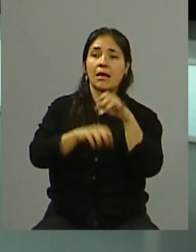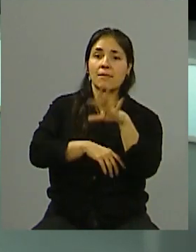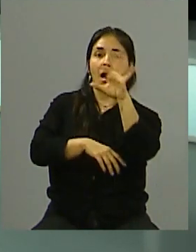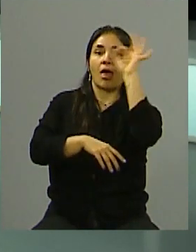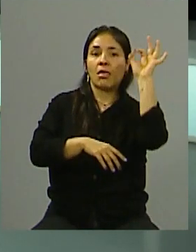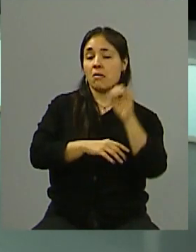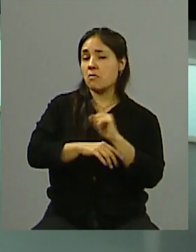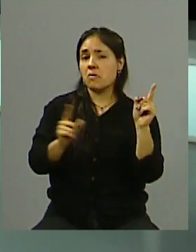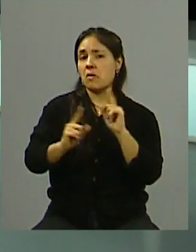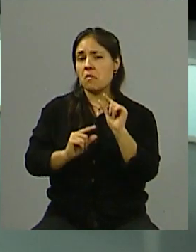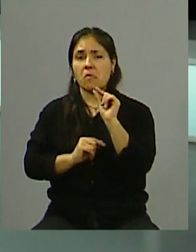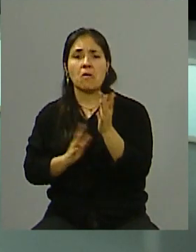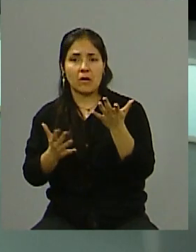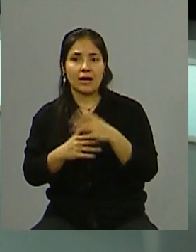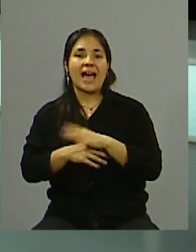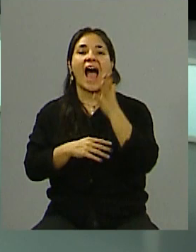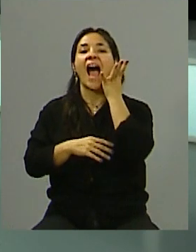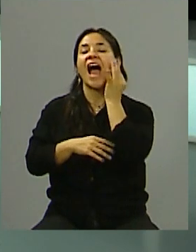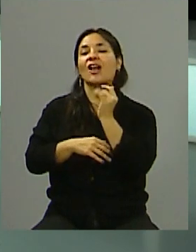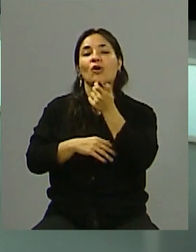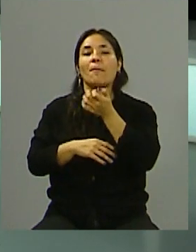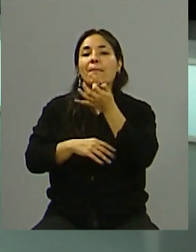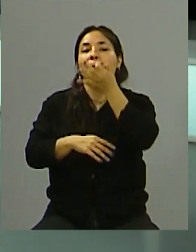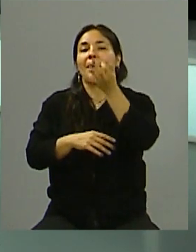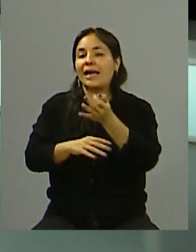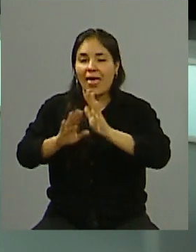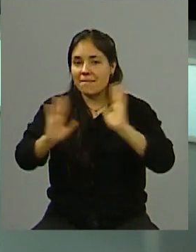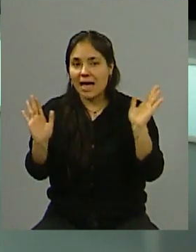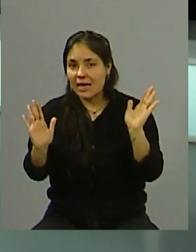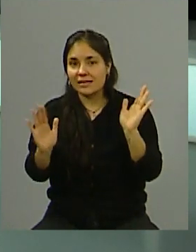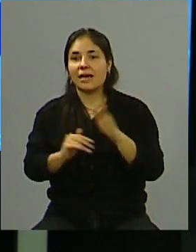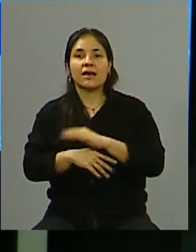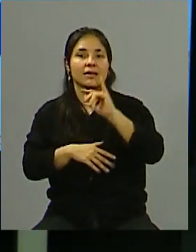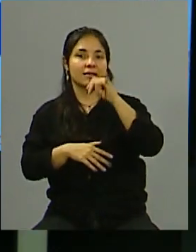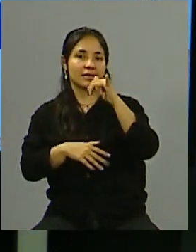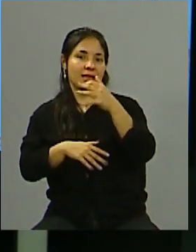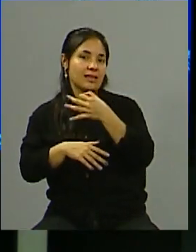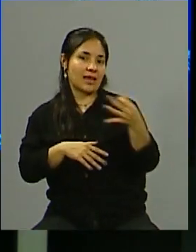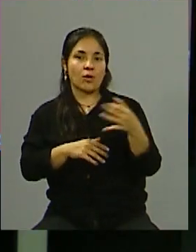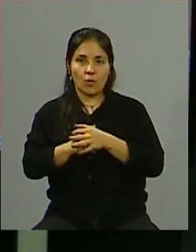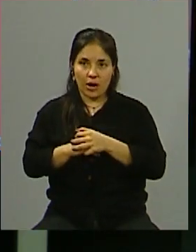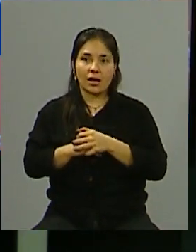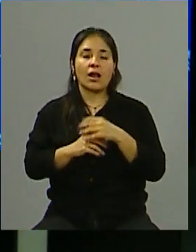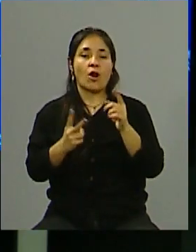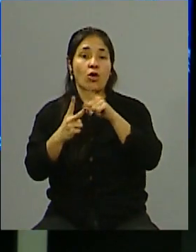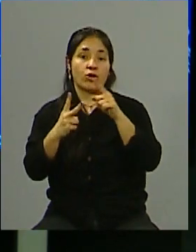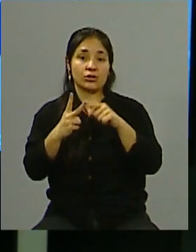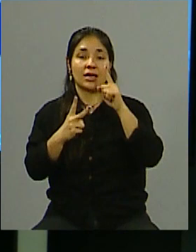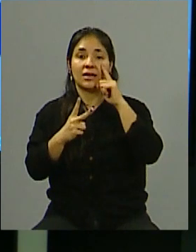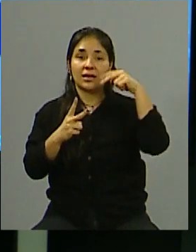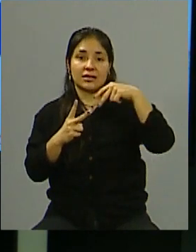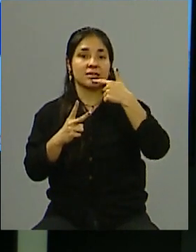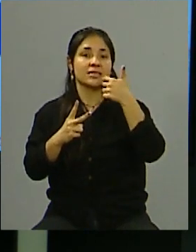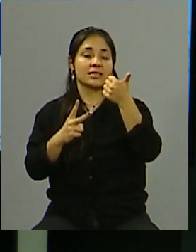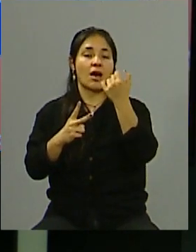los demás candidatos. Por arriba se lo nombró Insaurralde. Sí, en los dos casos recientes, bueno, el de Insaurralde y el de Chocolate,